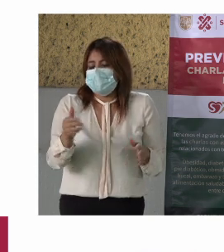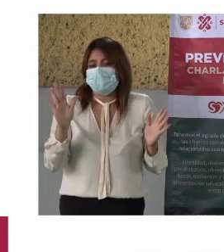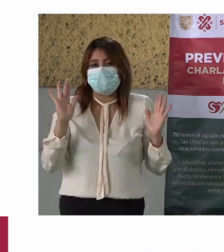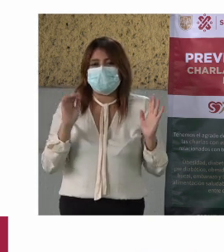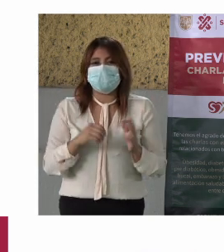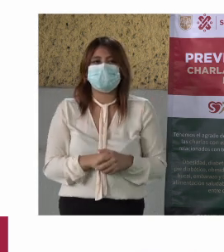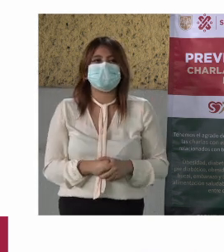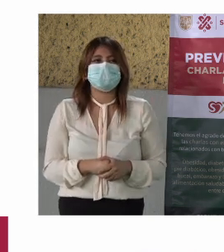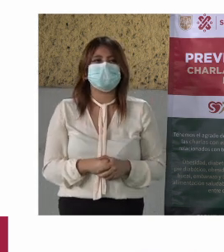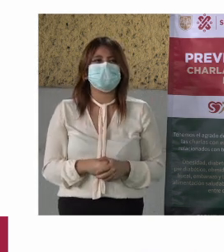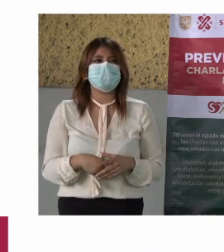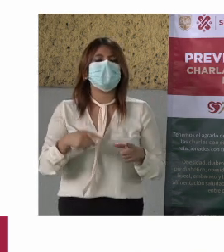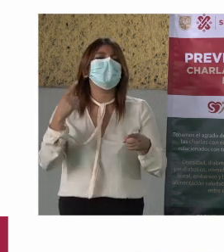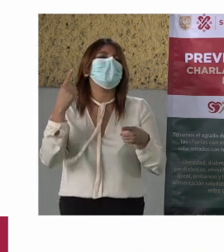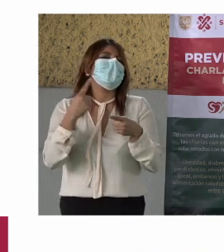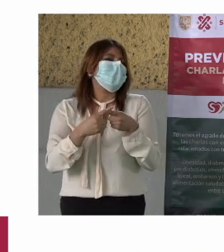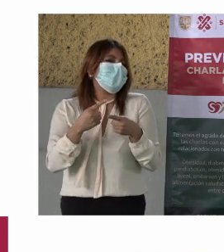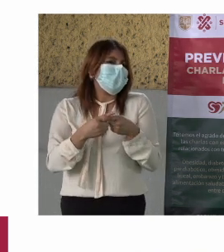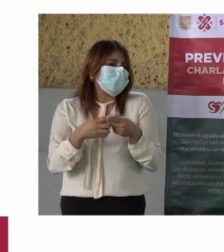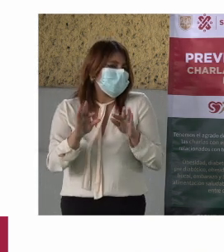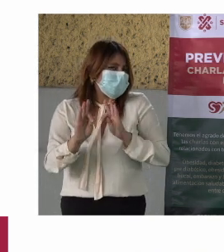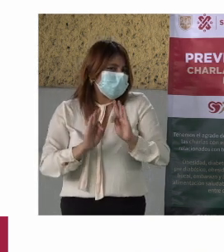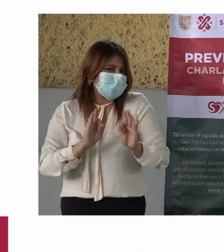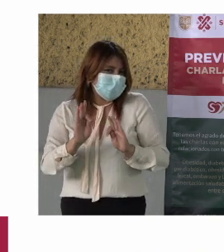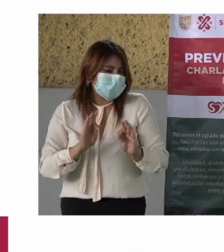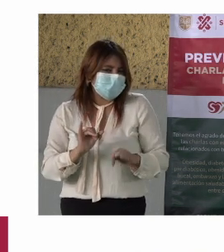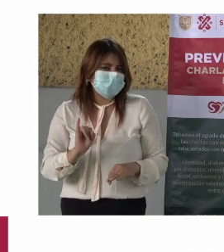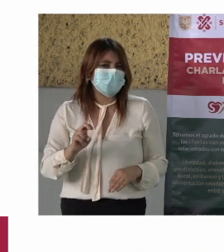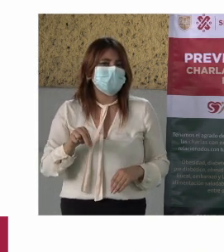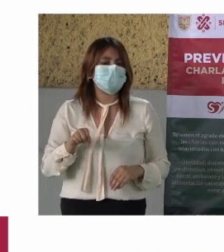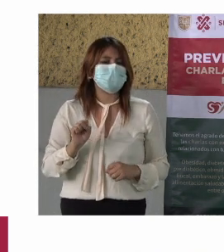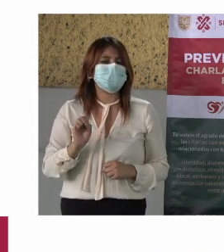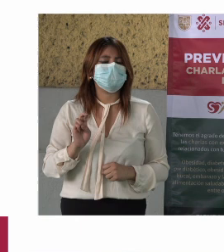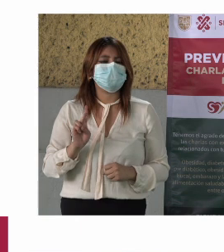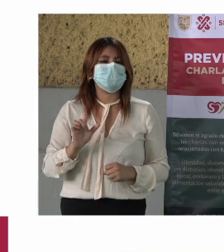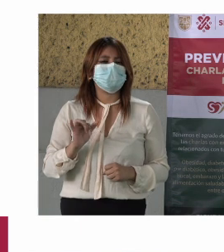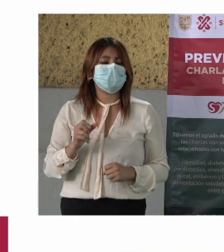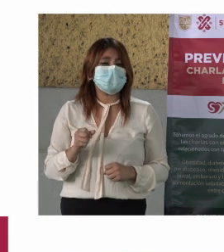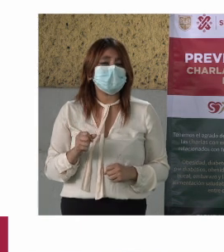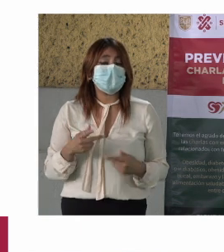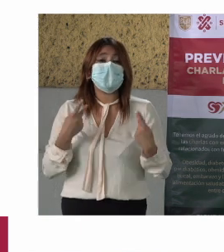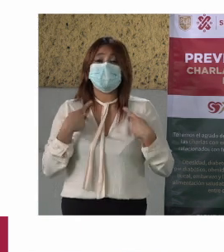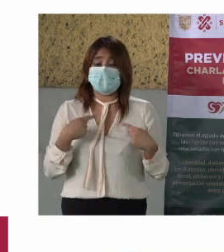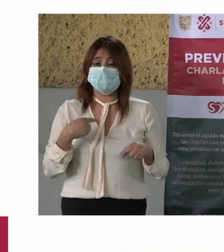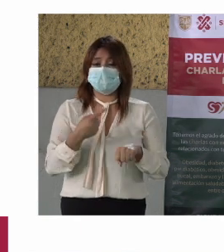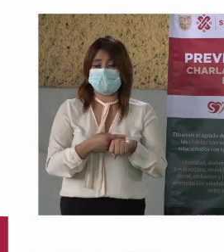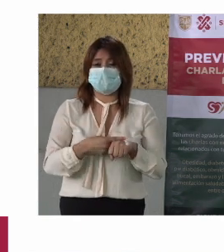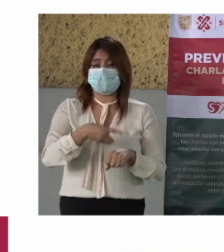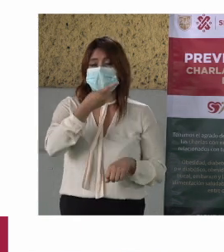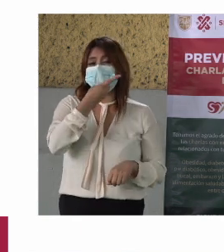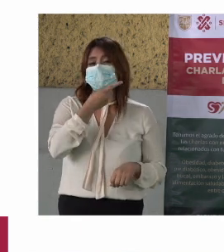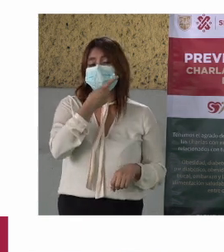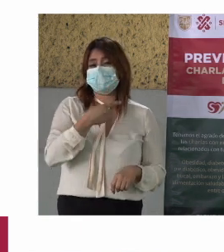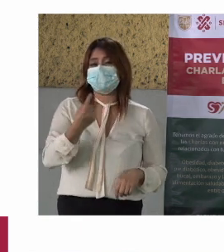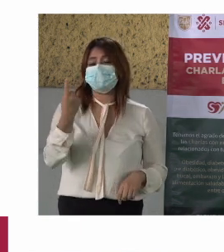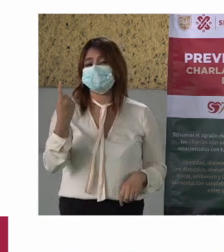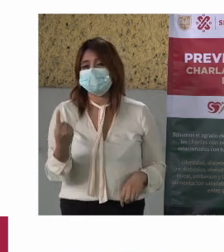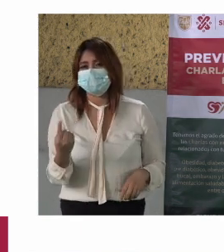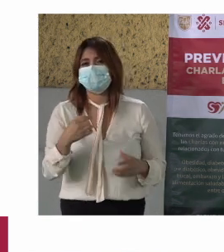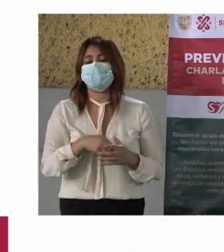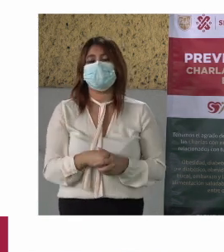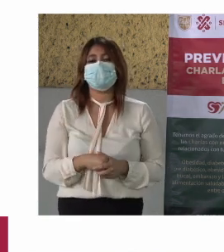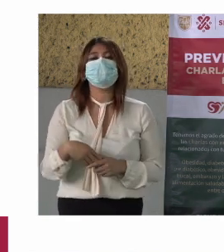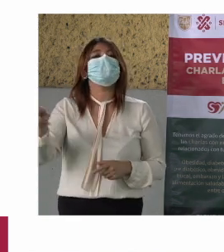a indicar el tratamiento con insulina? Pues obviamente en los pacientes con diabetes tipo 1. Nada más hago un pequeño paréntesis